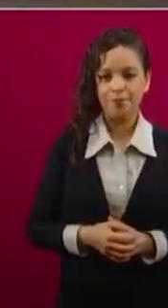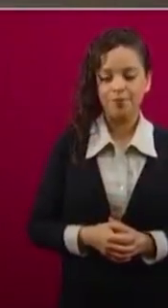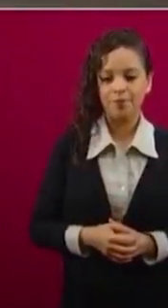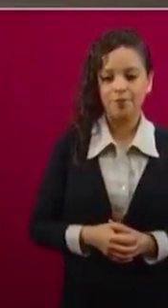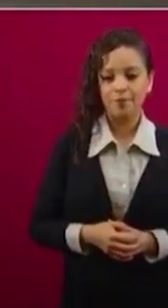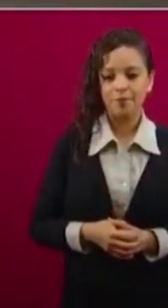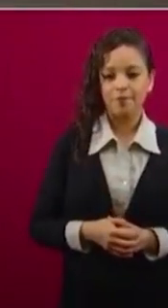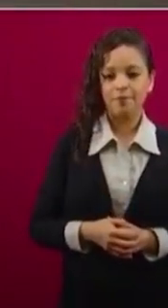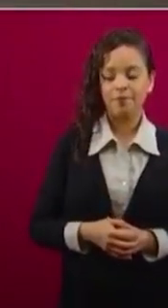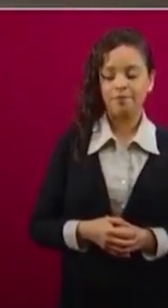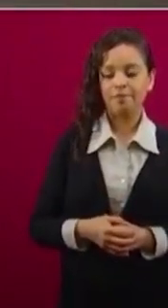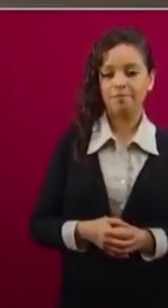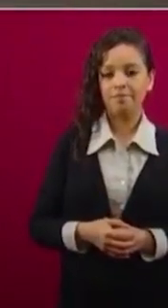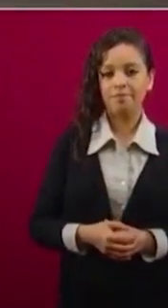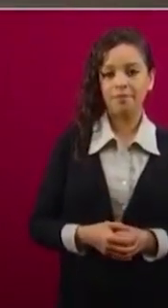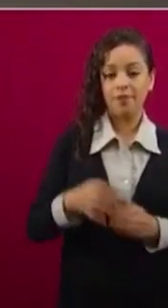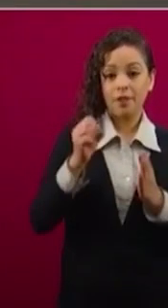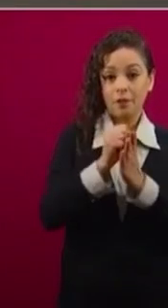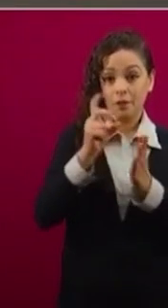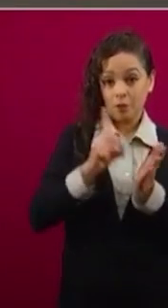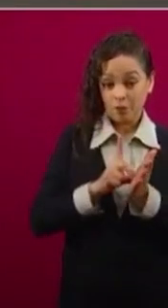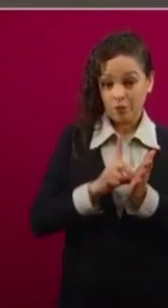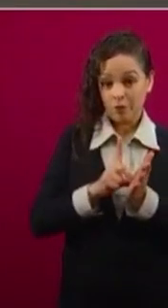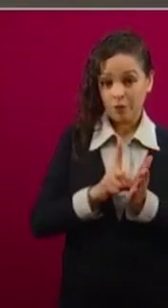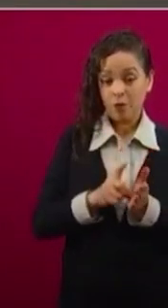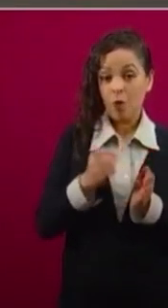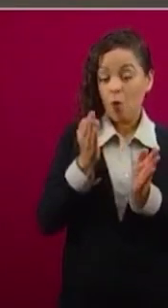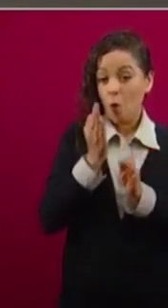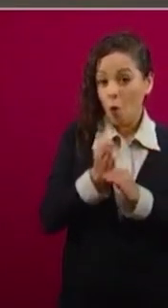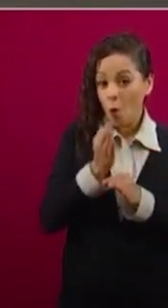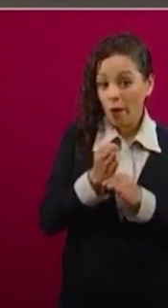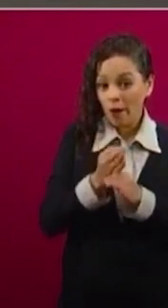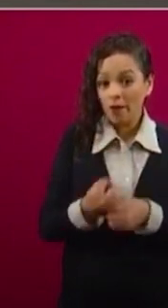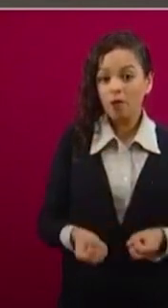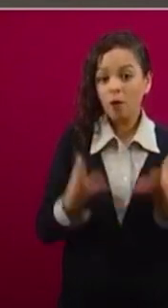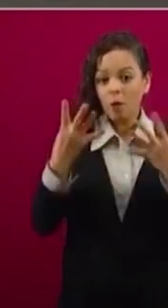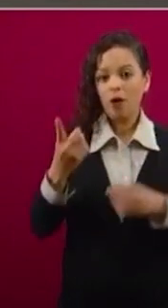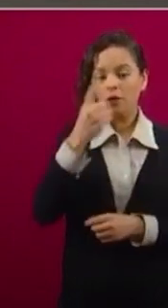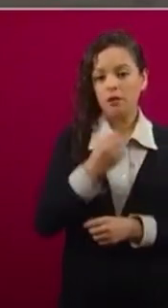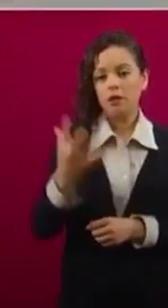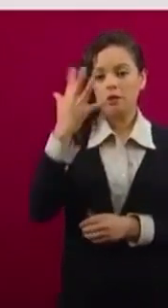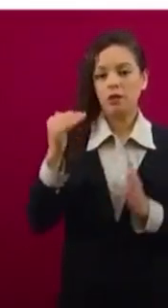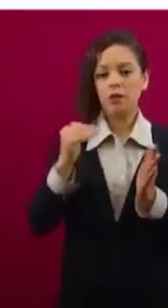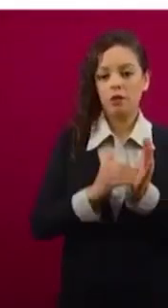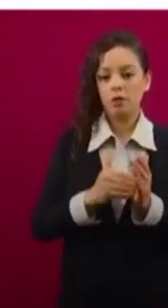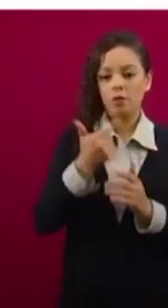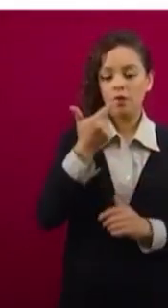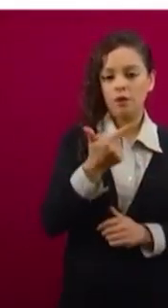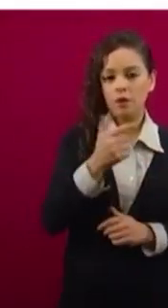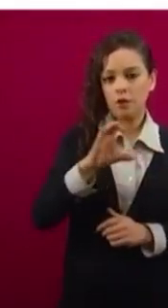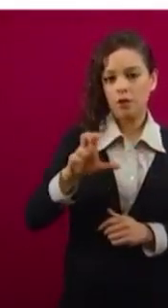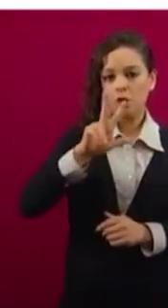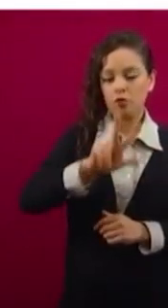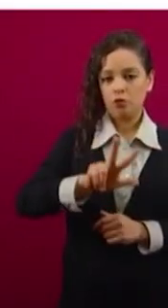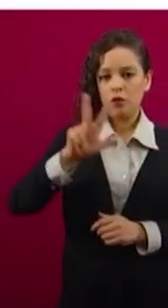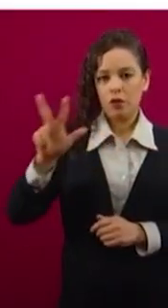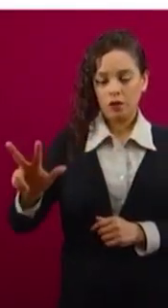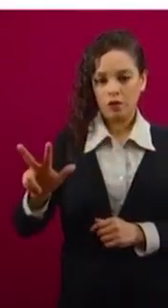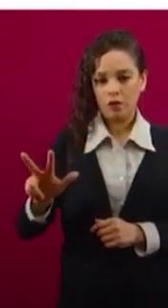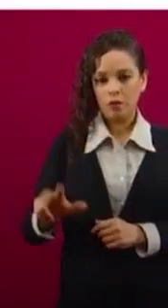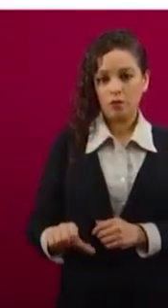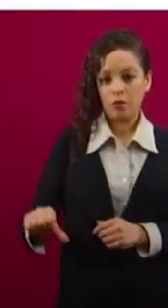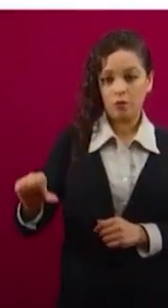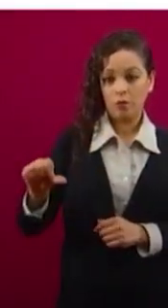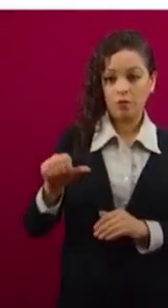ahí está el número de solicitudes al día de hoy son 105 mil 788 al corte